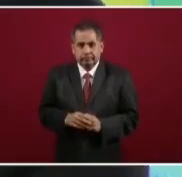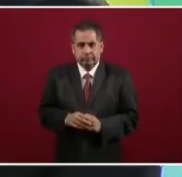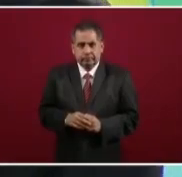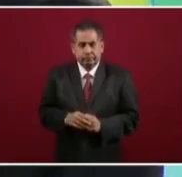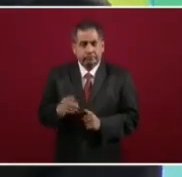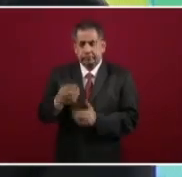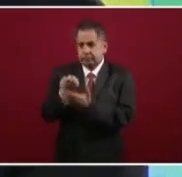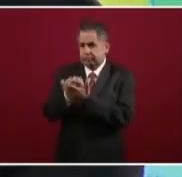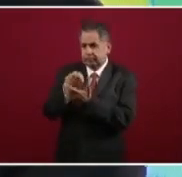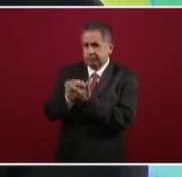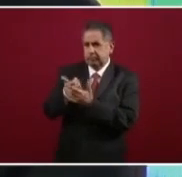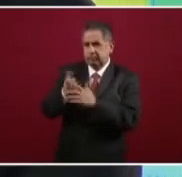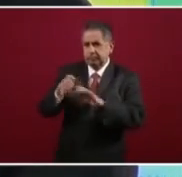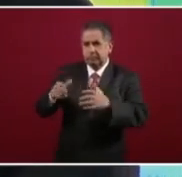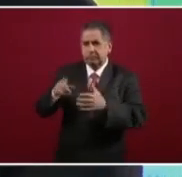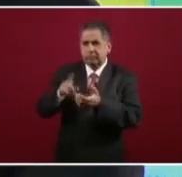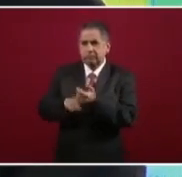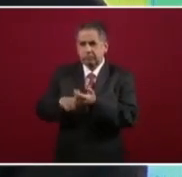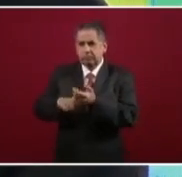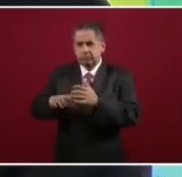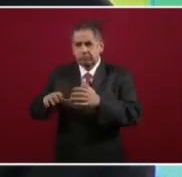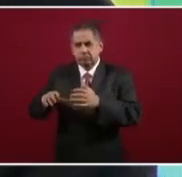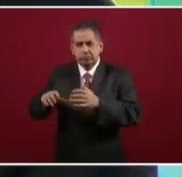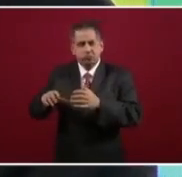la economía popular